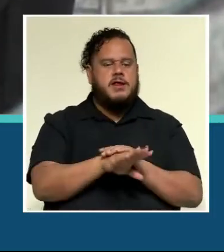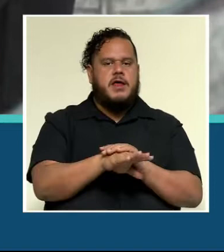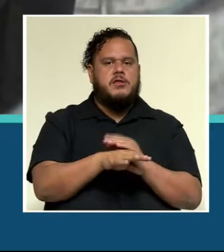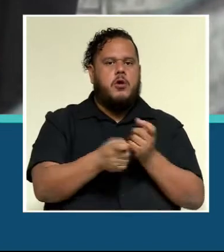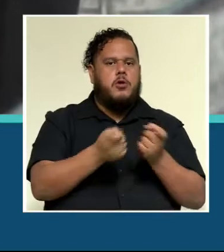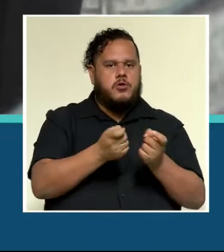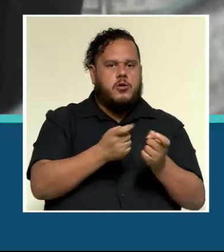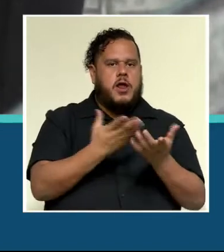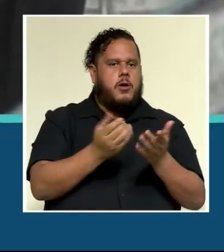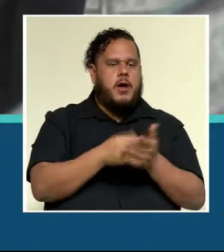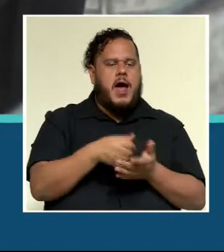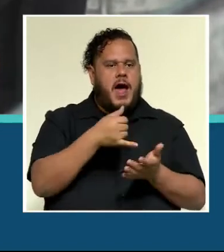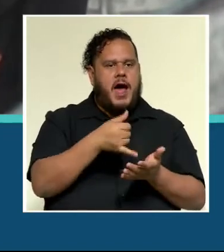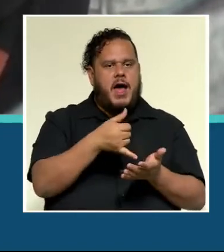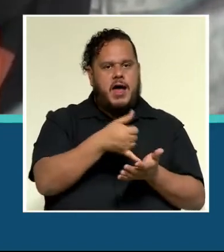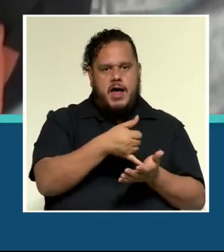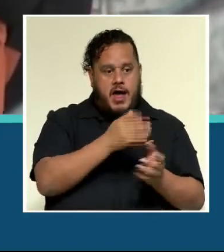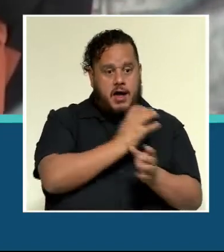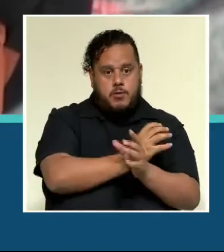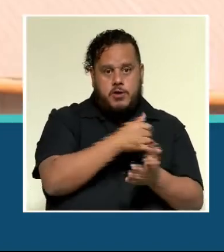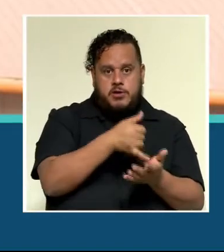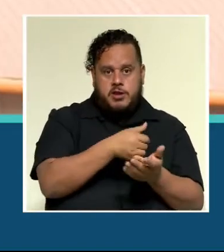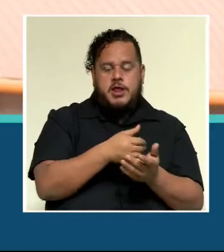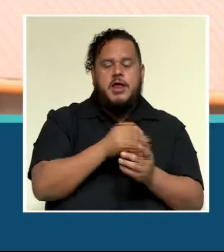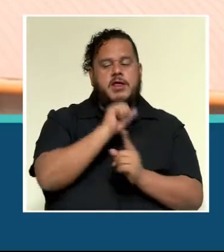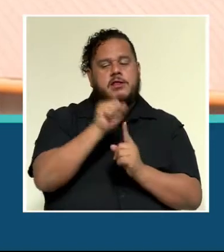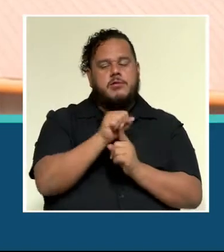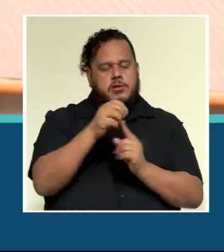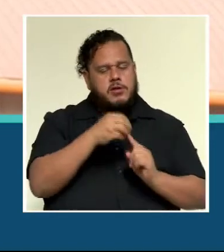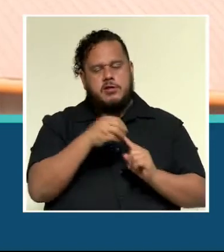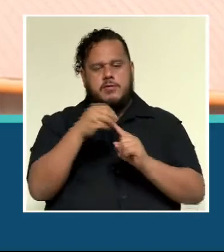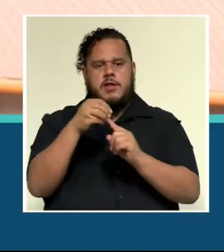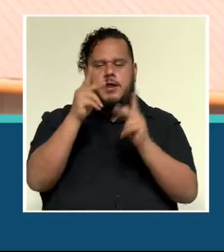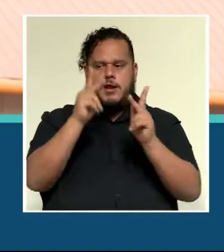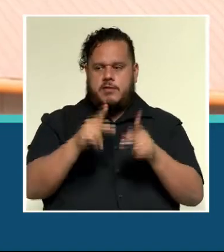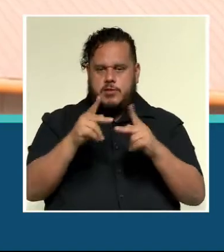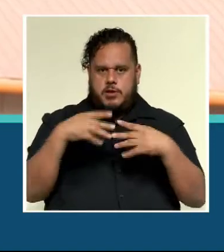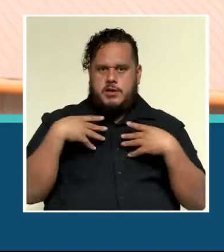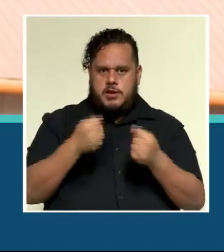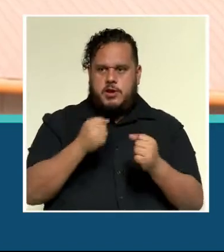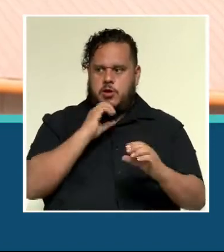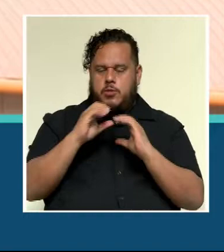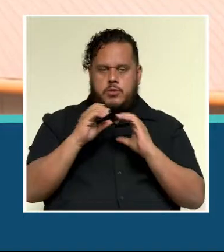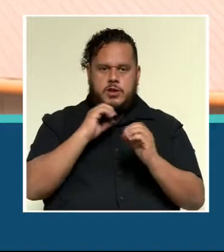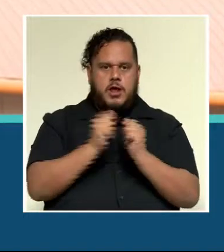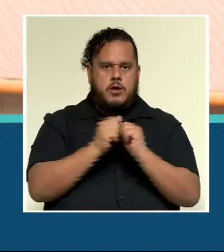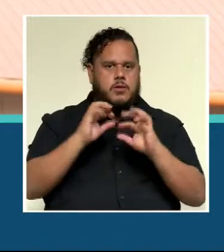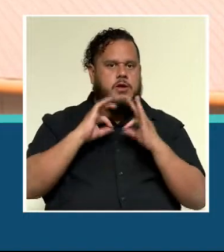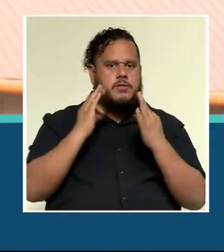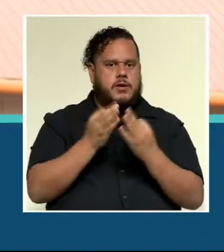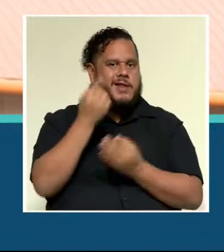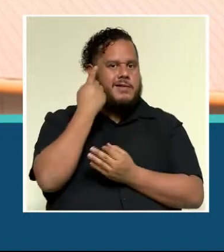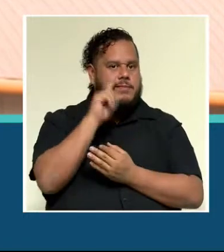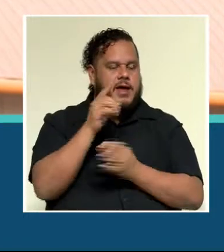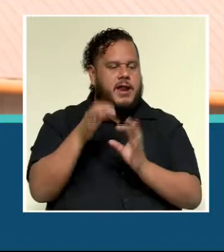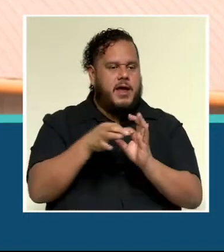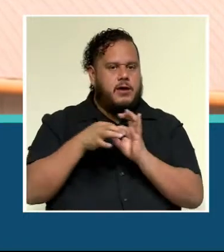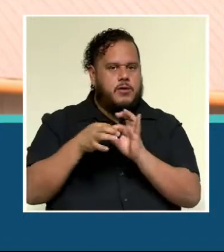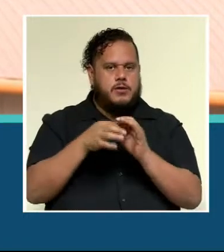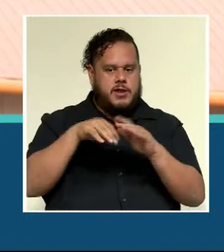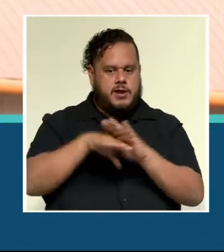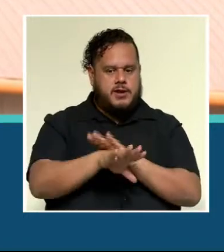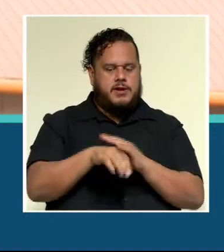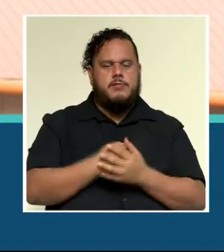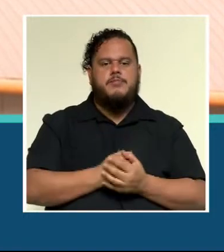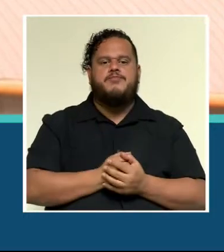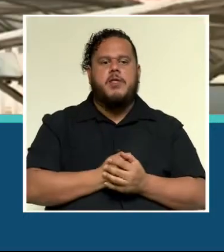terapia intensiva, y en casos muy especiales, el personal de salud comunicará con los familiares para coordinar el ingreso.